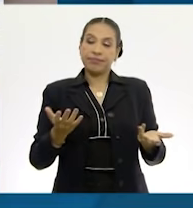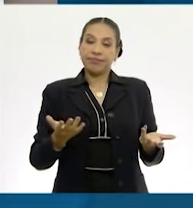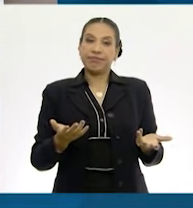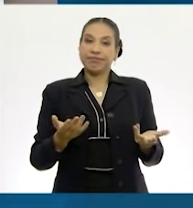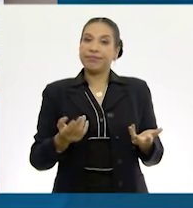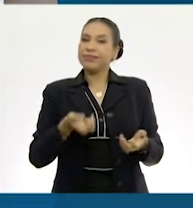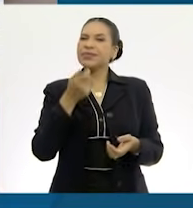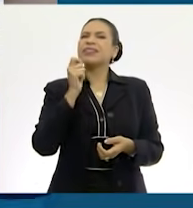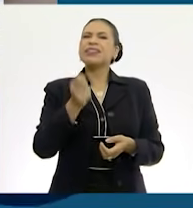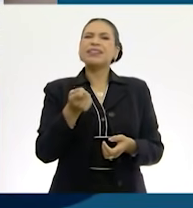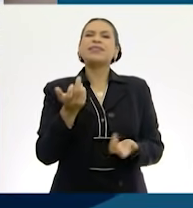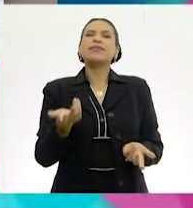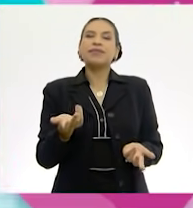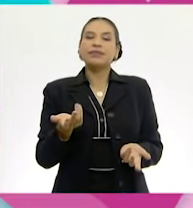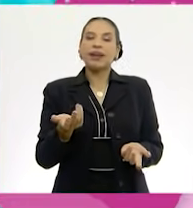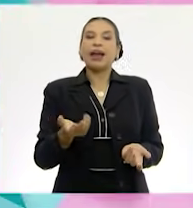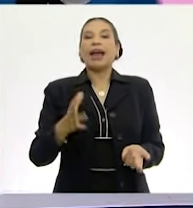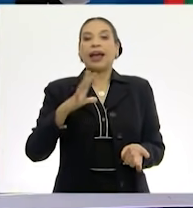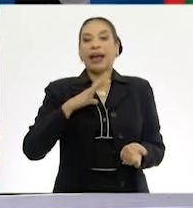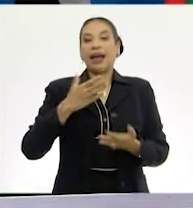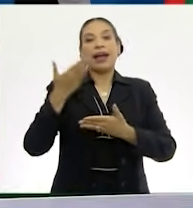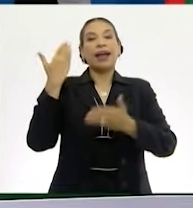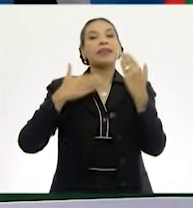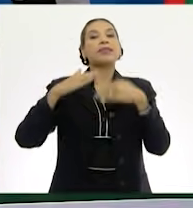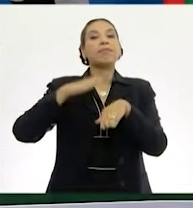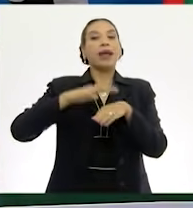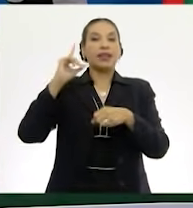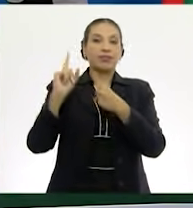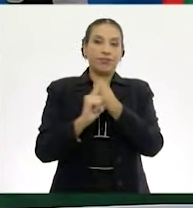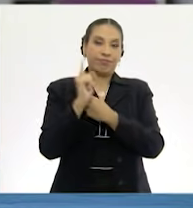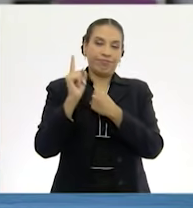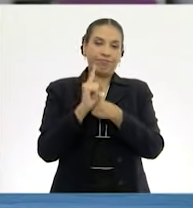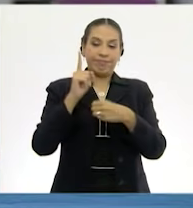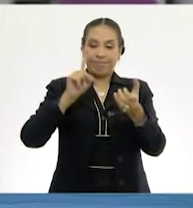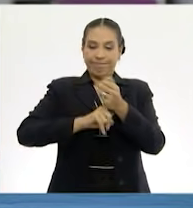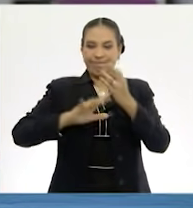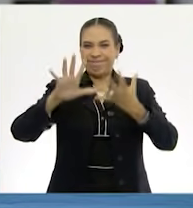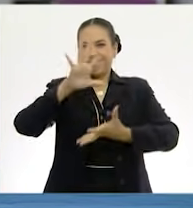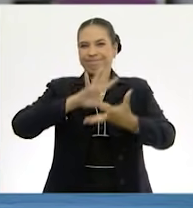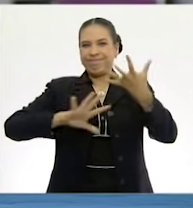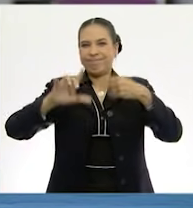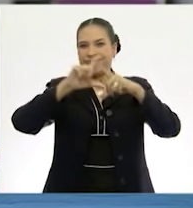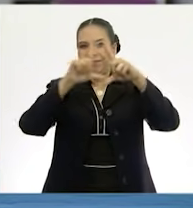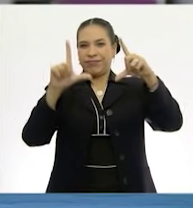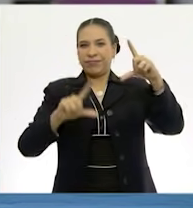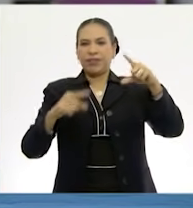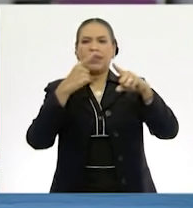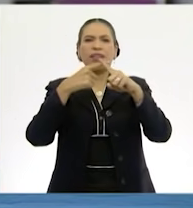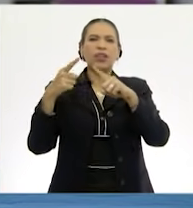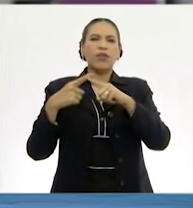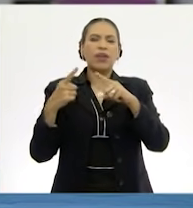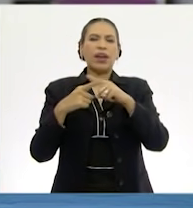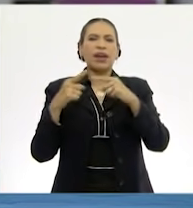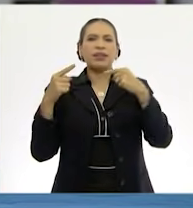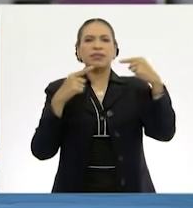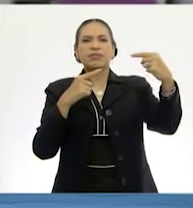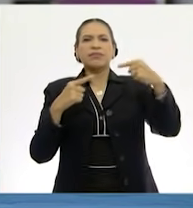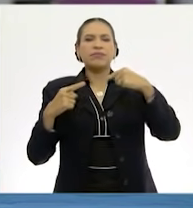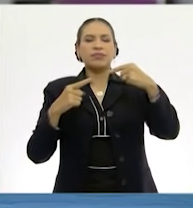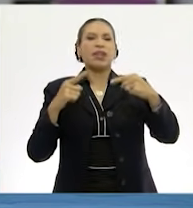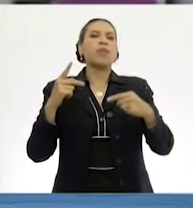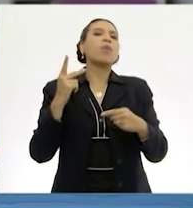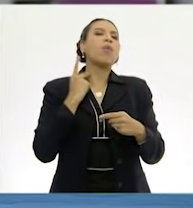Entonces, ¿eso quiere decir que hubo más conflictos internos derivados de distintas posturas